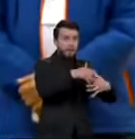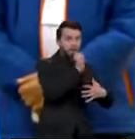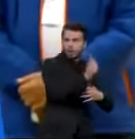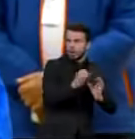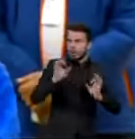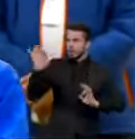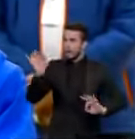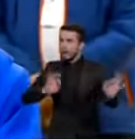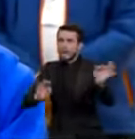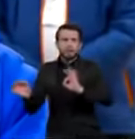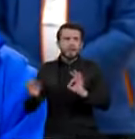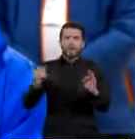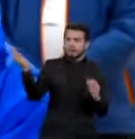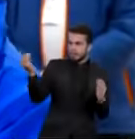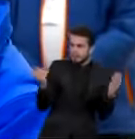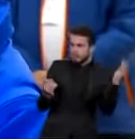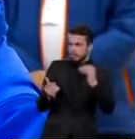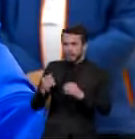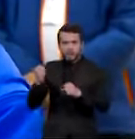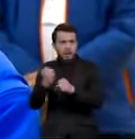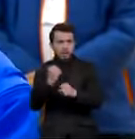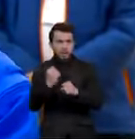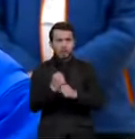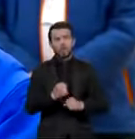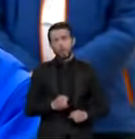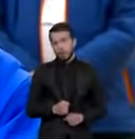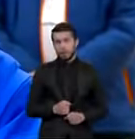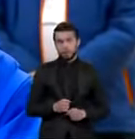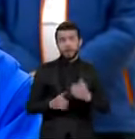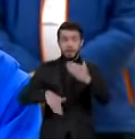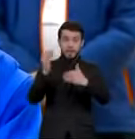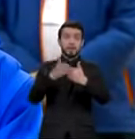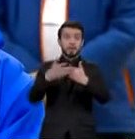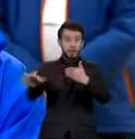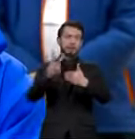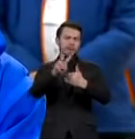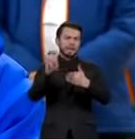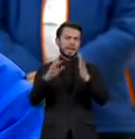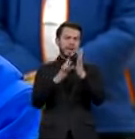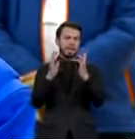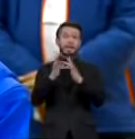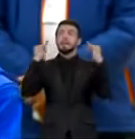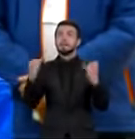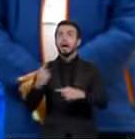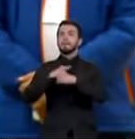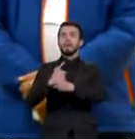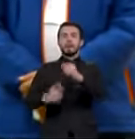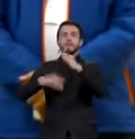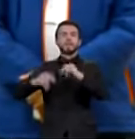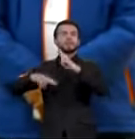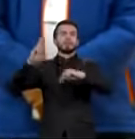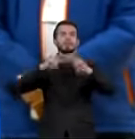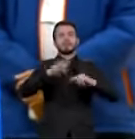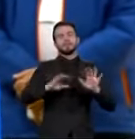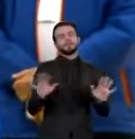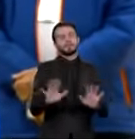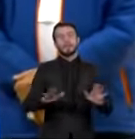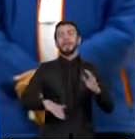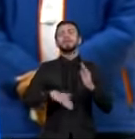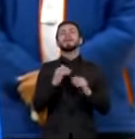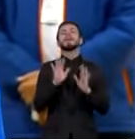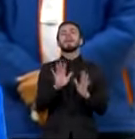que el 27. No es que el 27 arranca toda la construcción. El 27 lo que arranca es la organización para